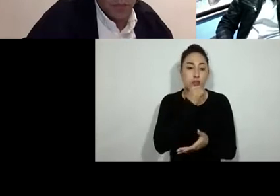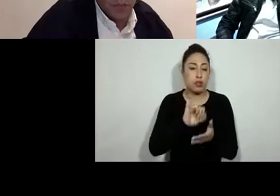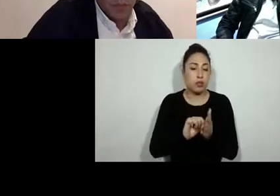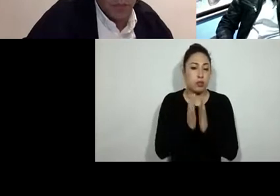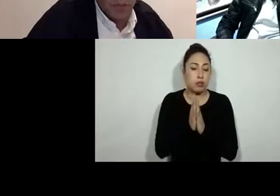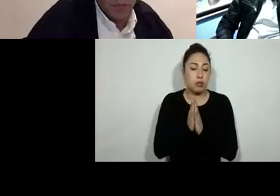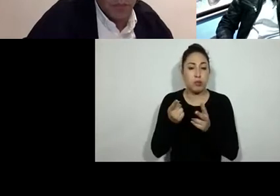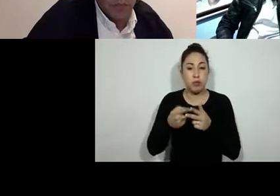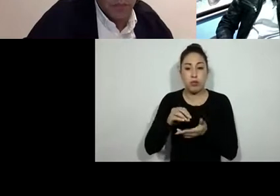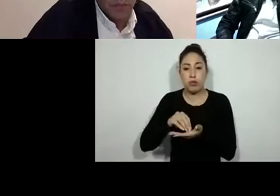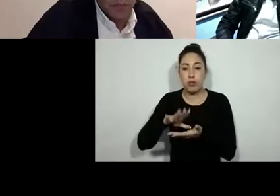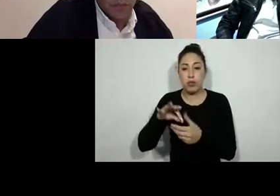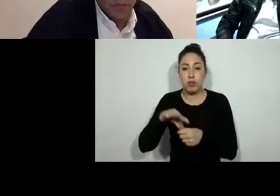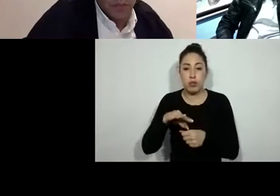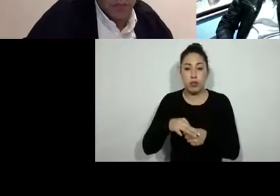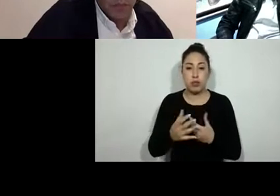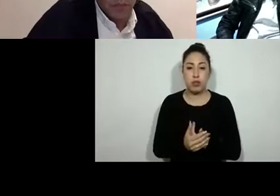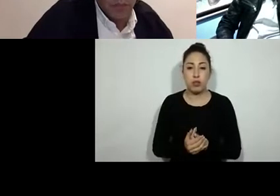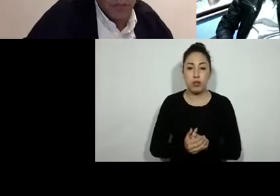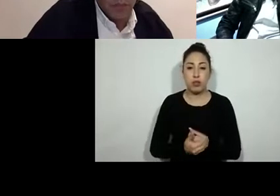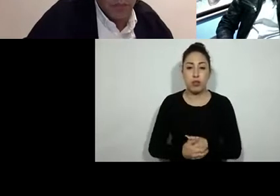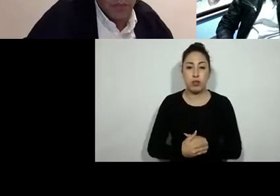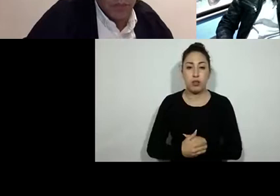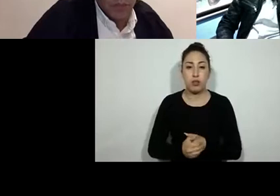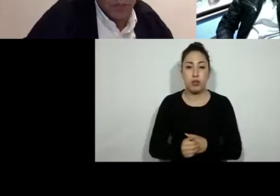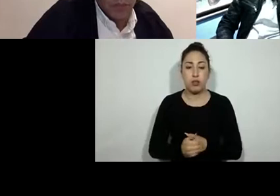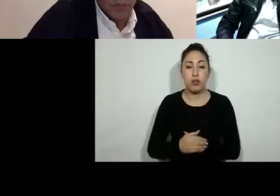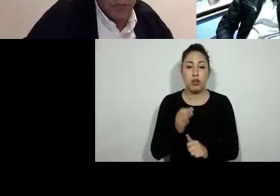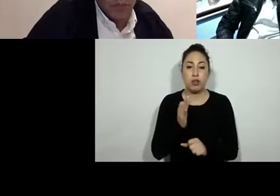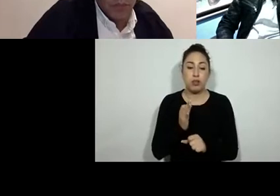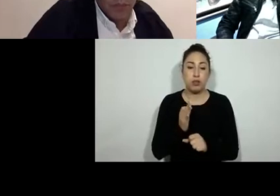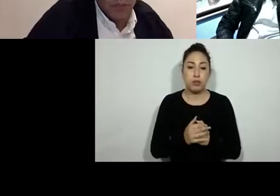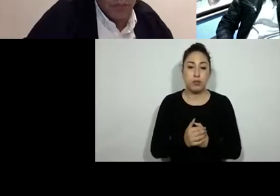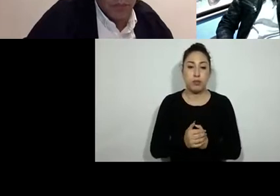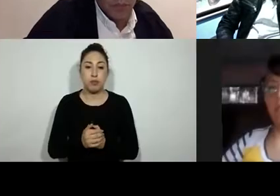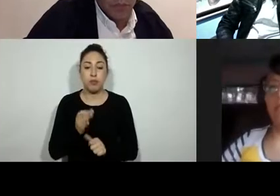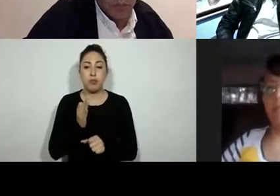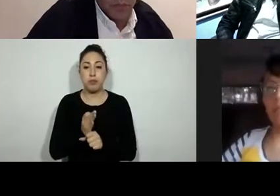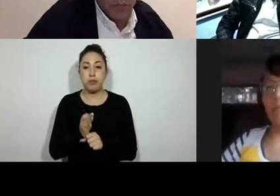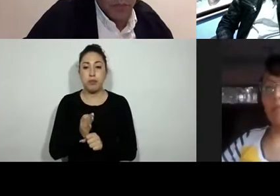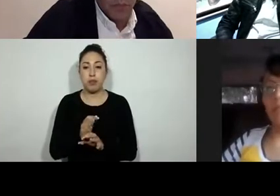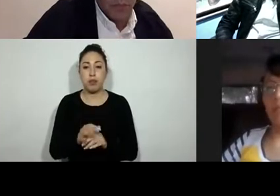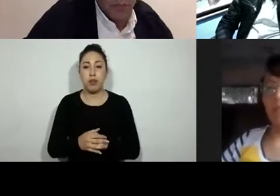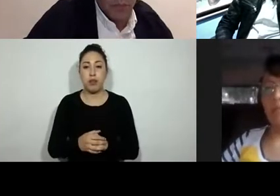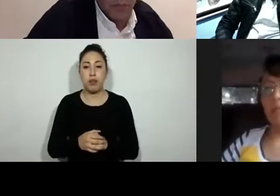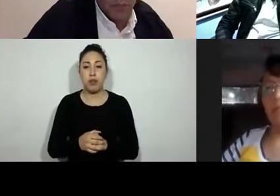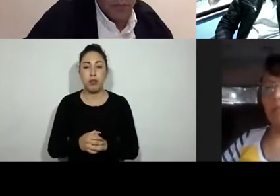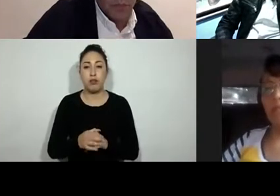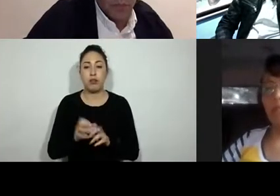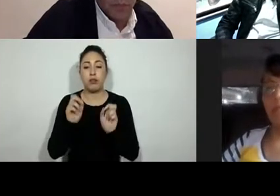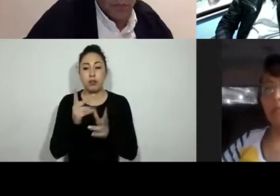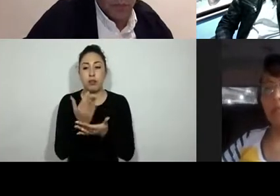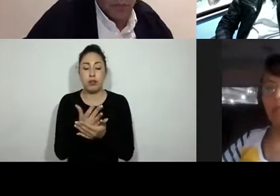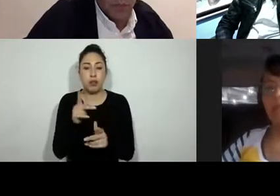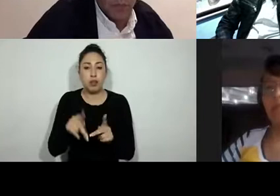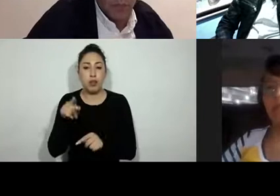Presidenta, por instrucciones de la presidencia, tengo derecho a razonar mi voto antes de que recoja la votación. La votación nominal. Razone su voto, diputado,